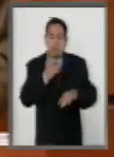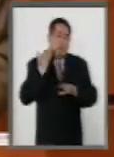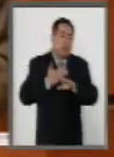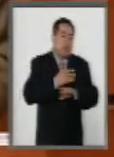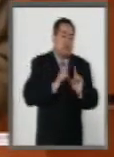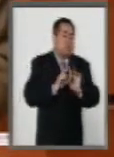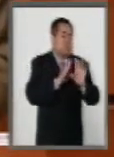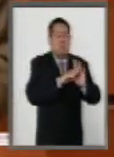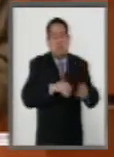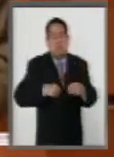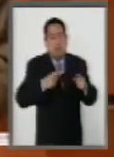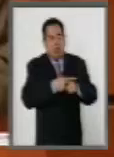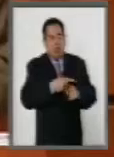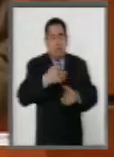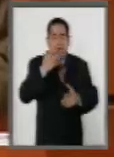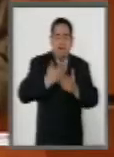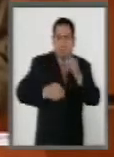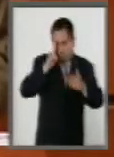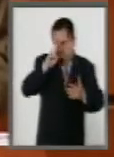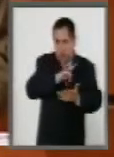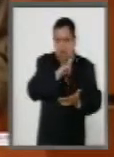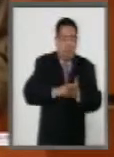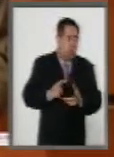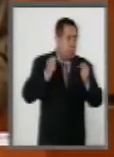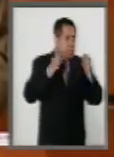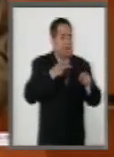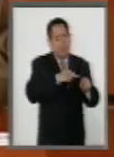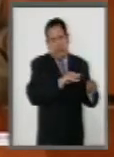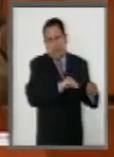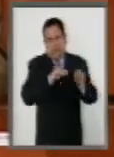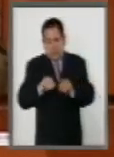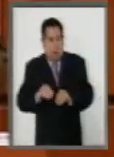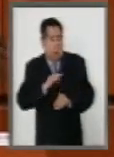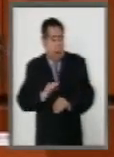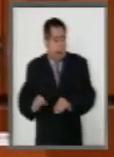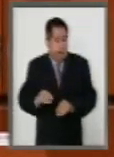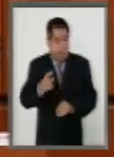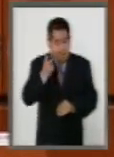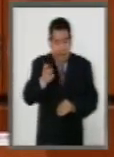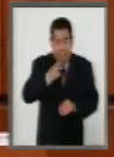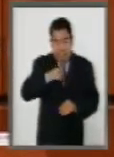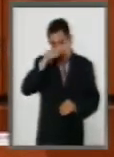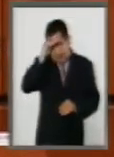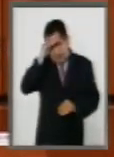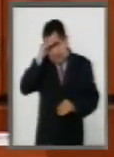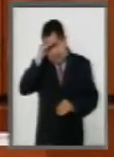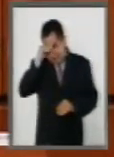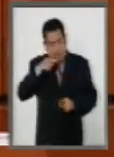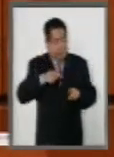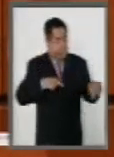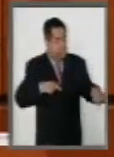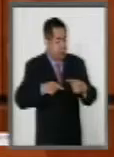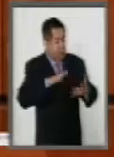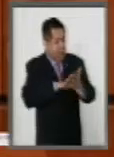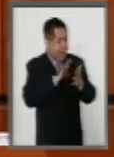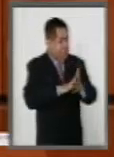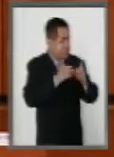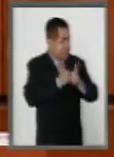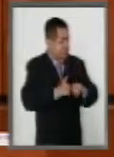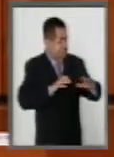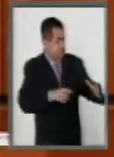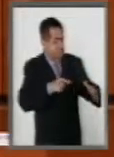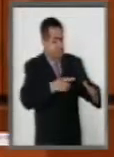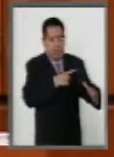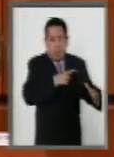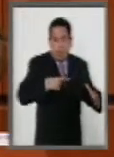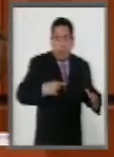la vida, violaron la ley. Y para que esto suceda, estas personas privadas de su libertad